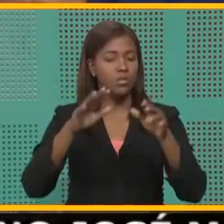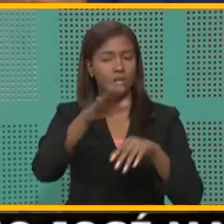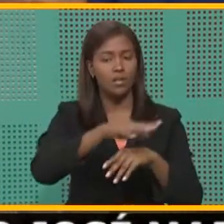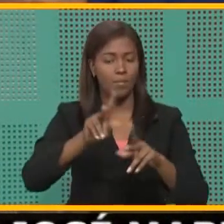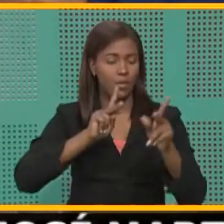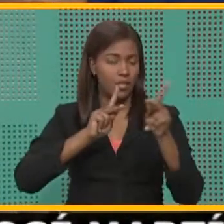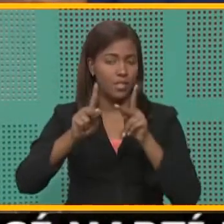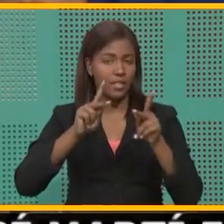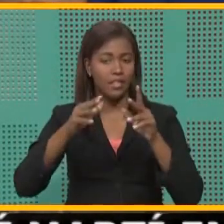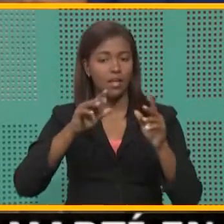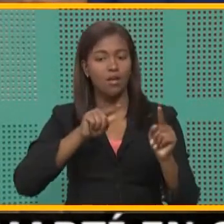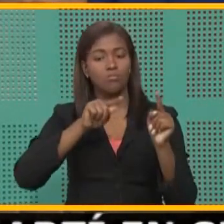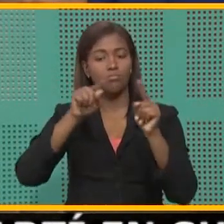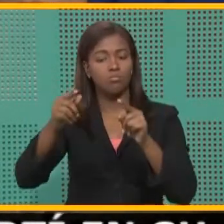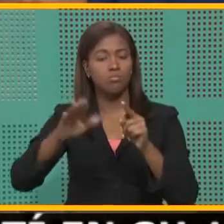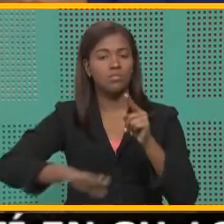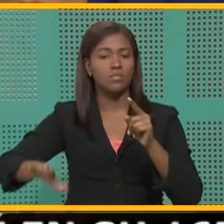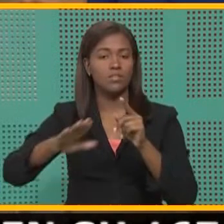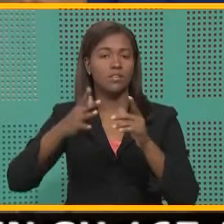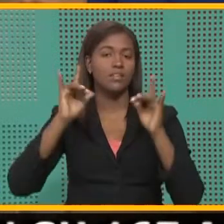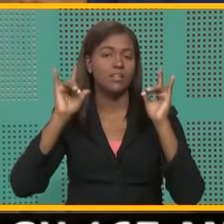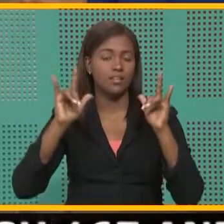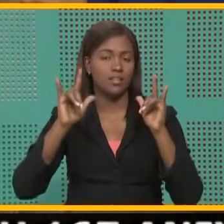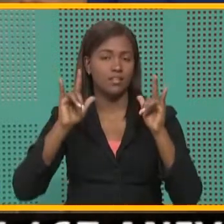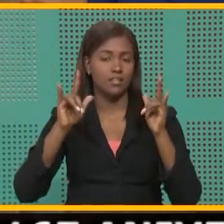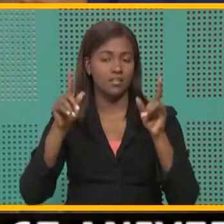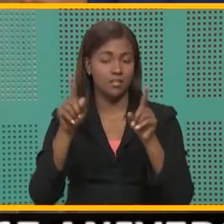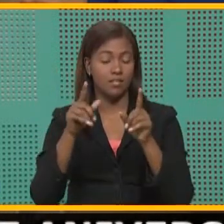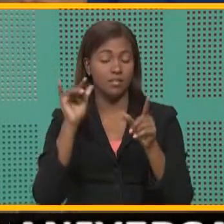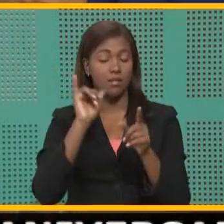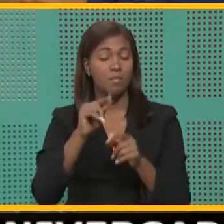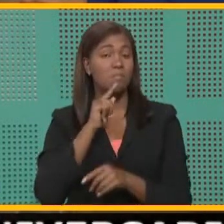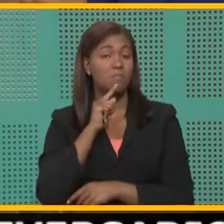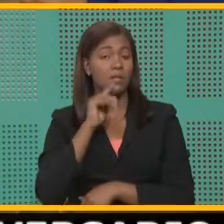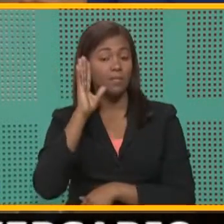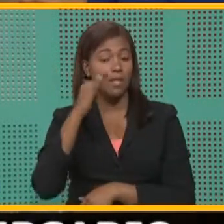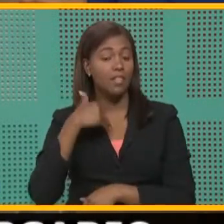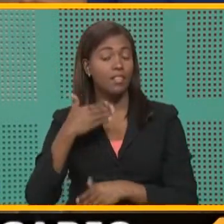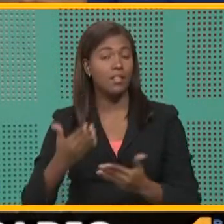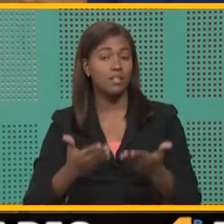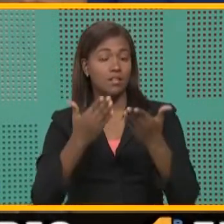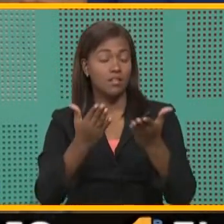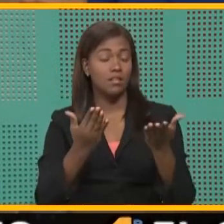Plata hacia la ciudad de Santiago. Y obviamente va a producir